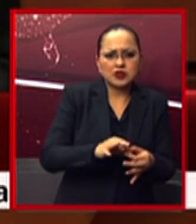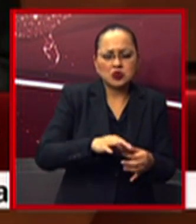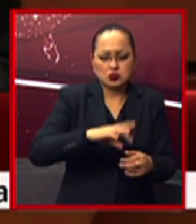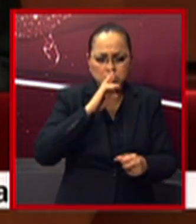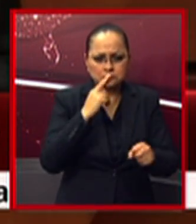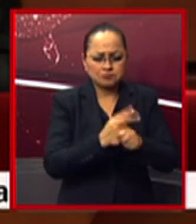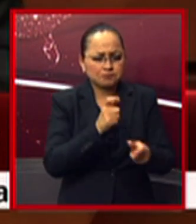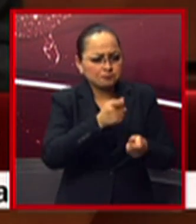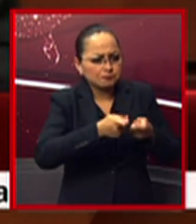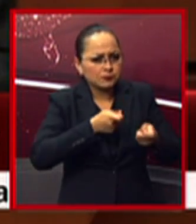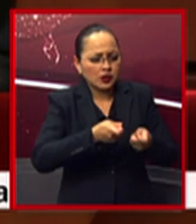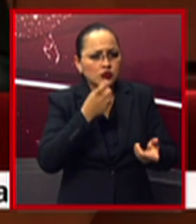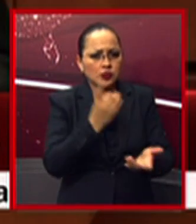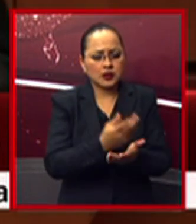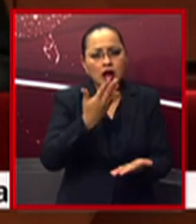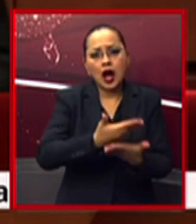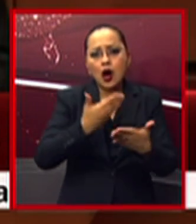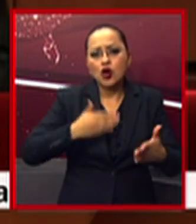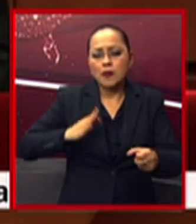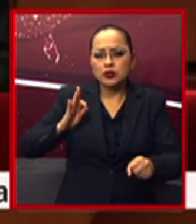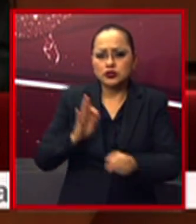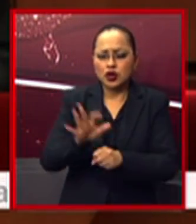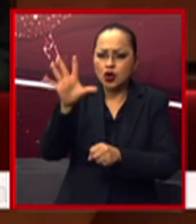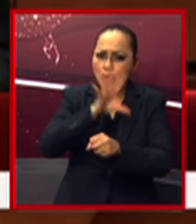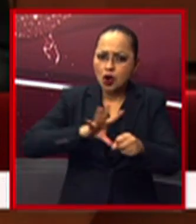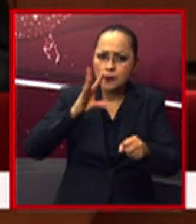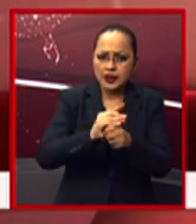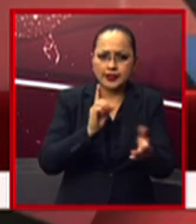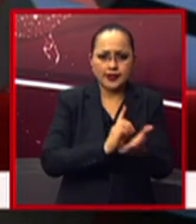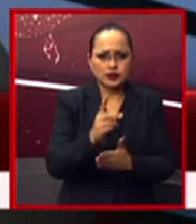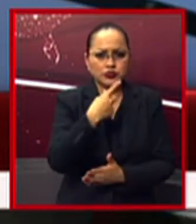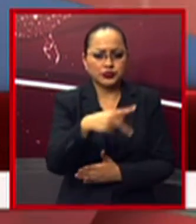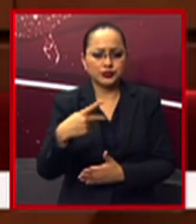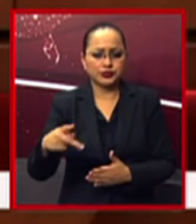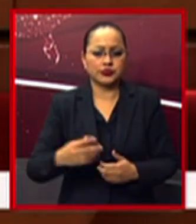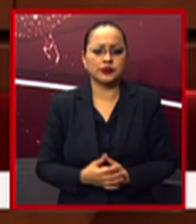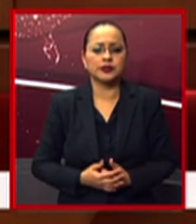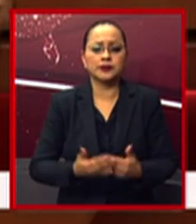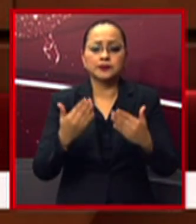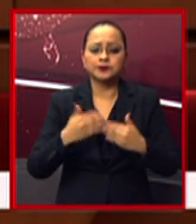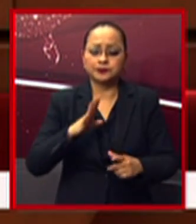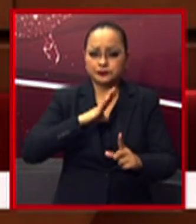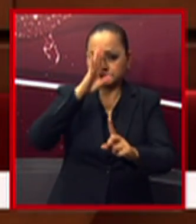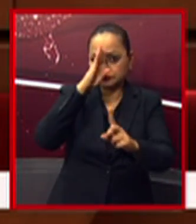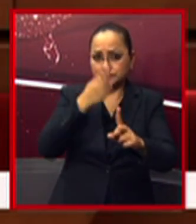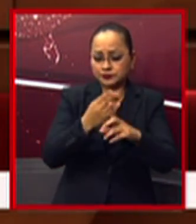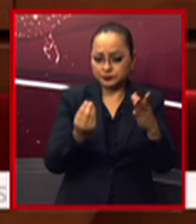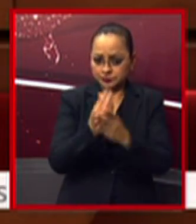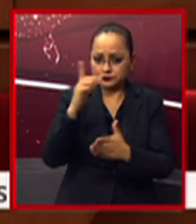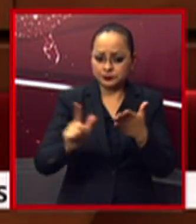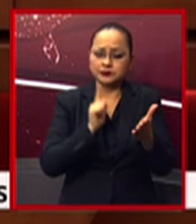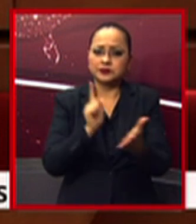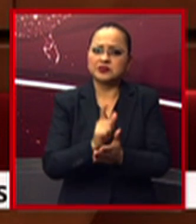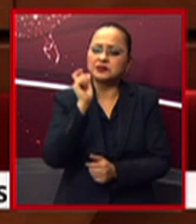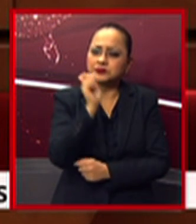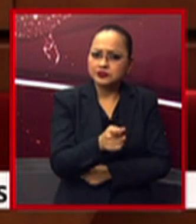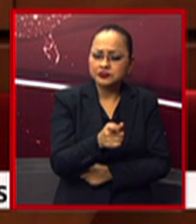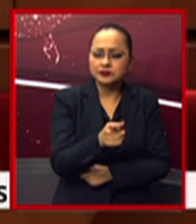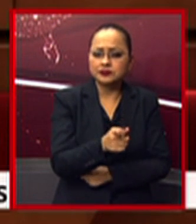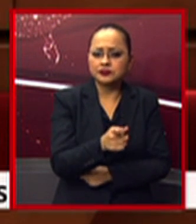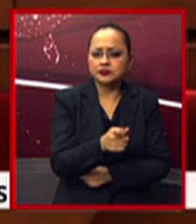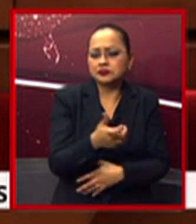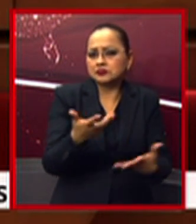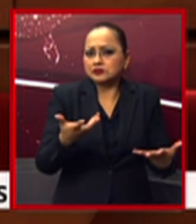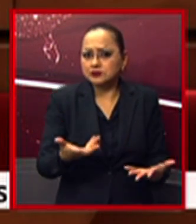instituyendo un sistema garantista de protección integral de los derechos. Y lo que tiene esta ley es